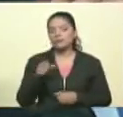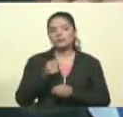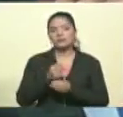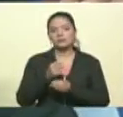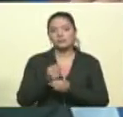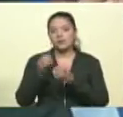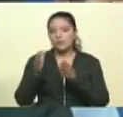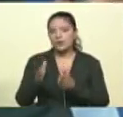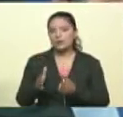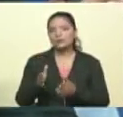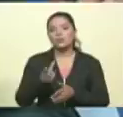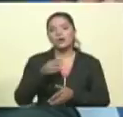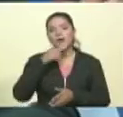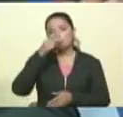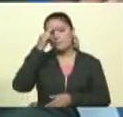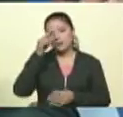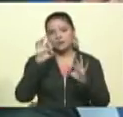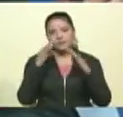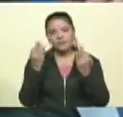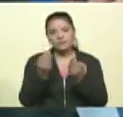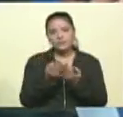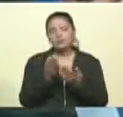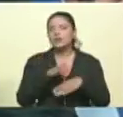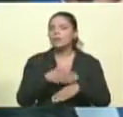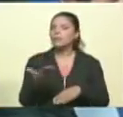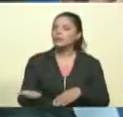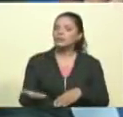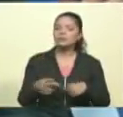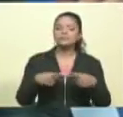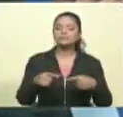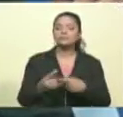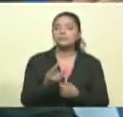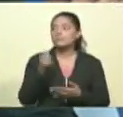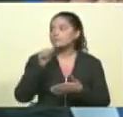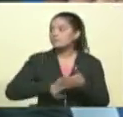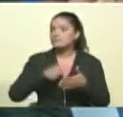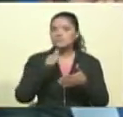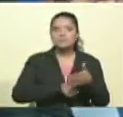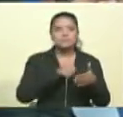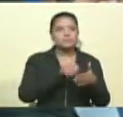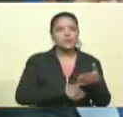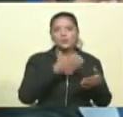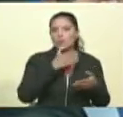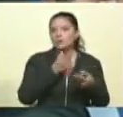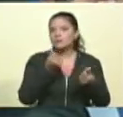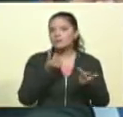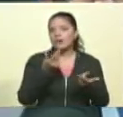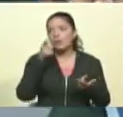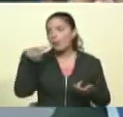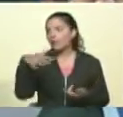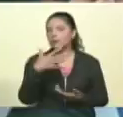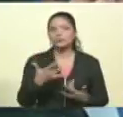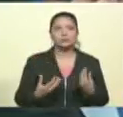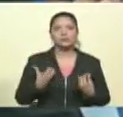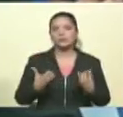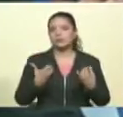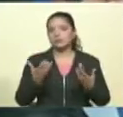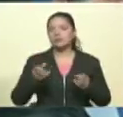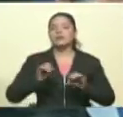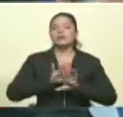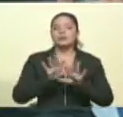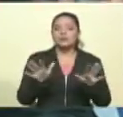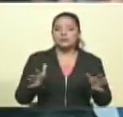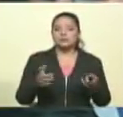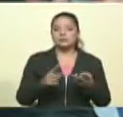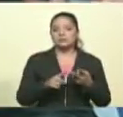la ama de casa, al padre de familia, porque genera escasez de efectivo al pueblo, fuga, por supuesto, del